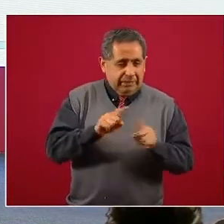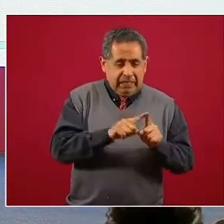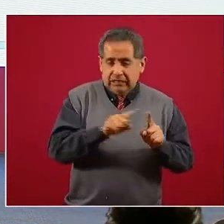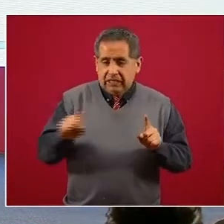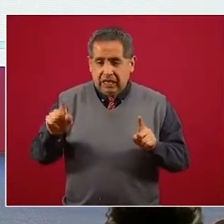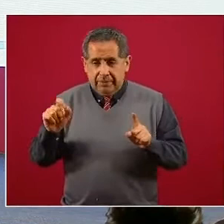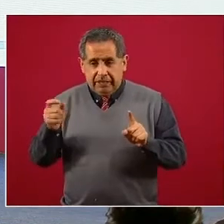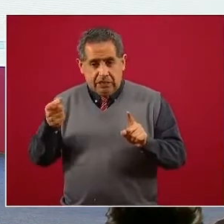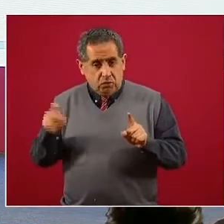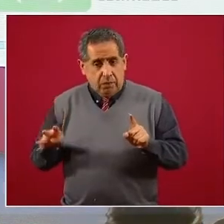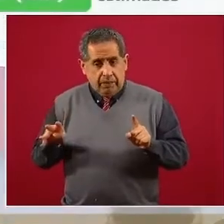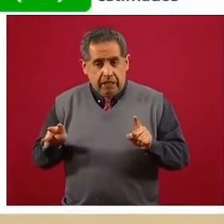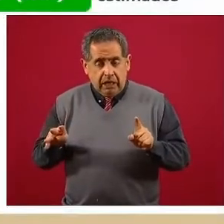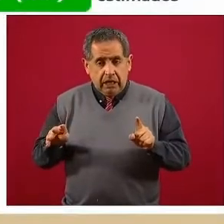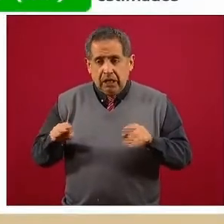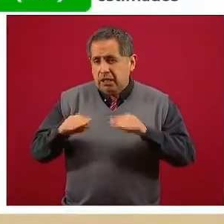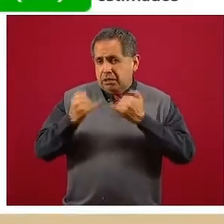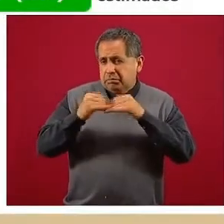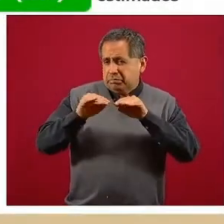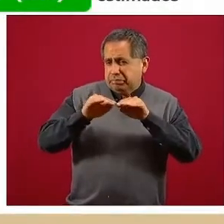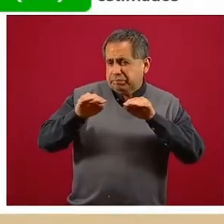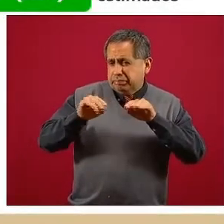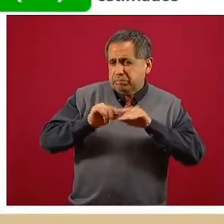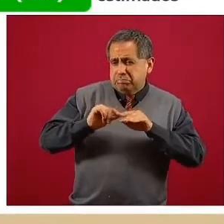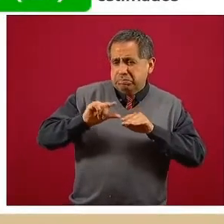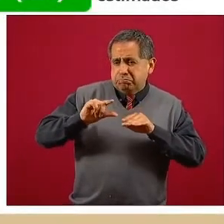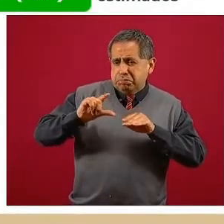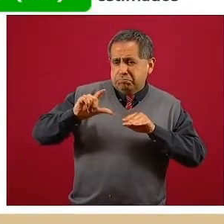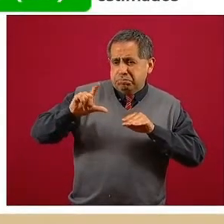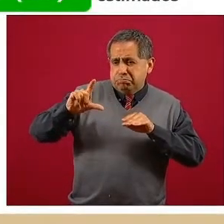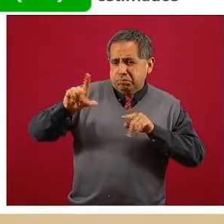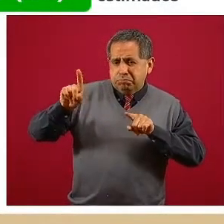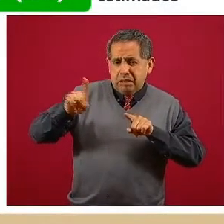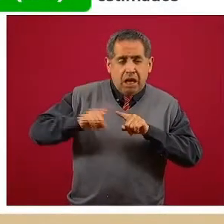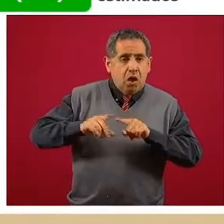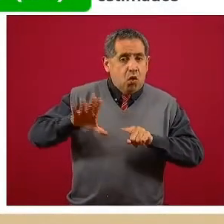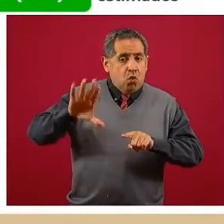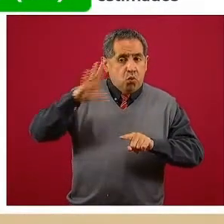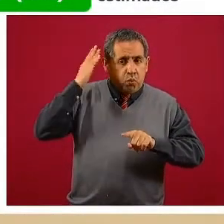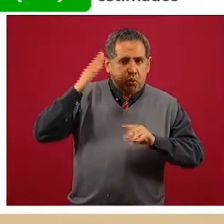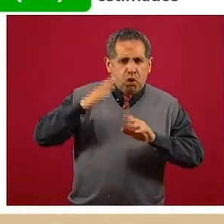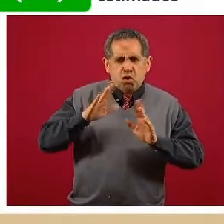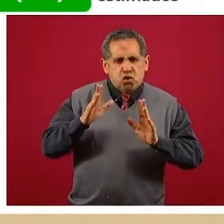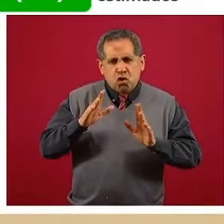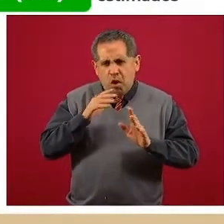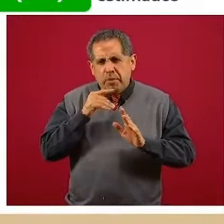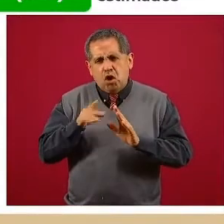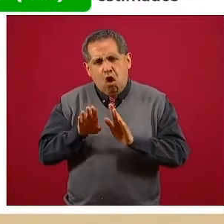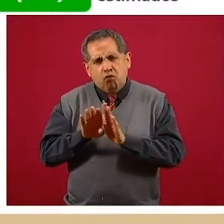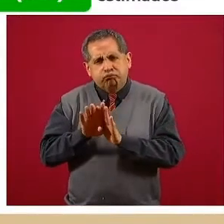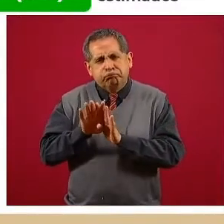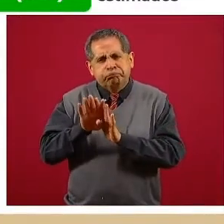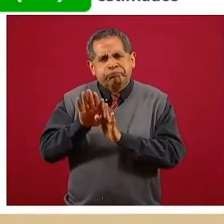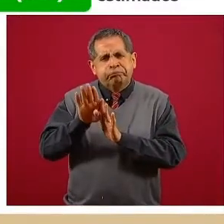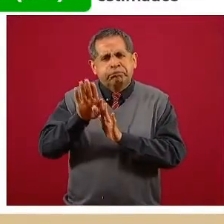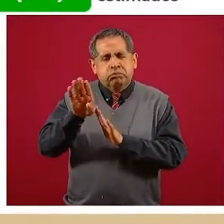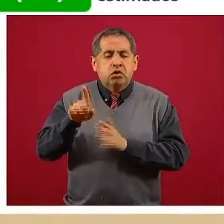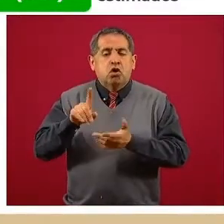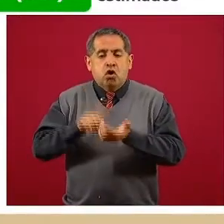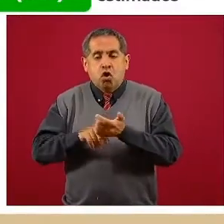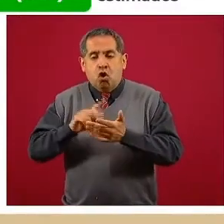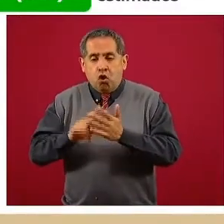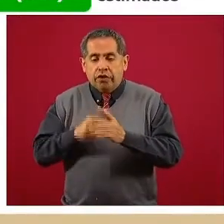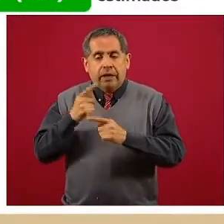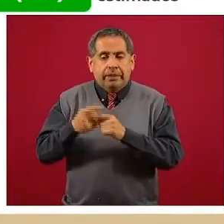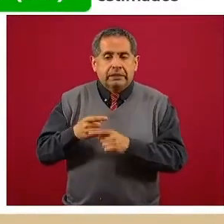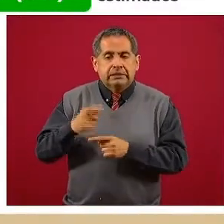29 hay una meseta ascendente, no tan intensa como las primeras semanas antes de llegar a su pico, y luego viene